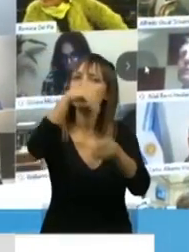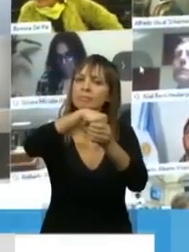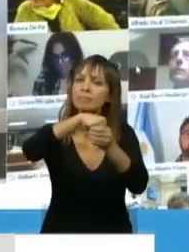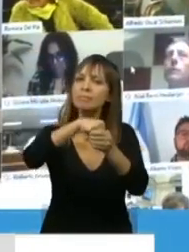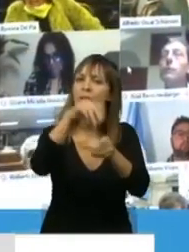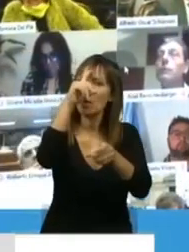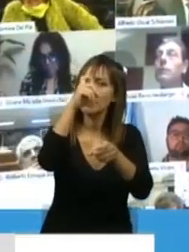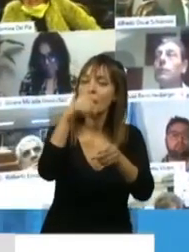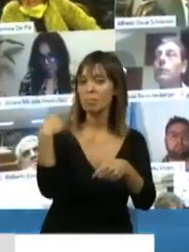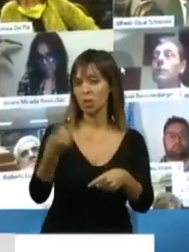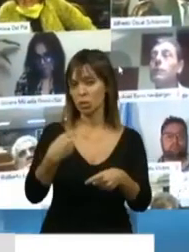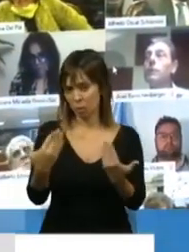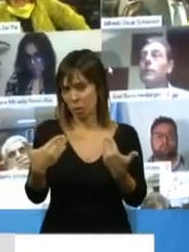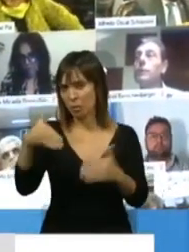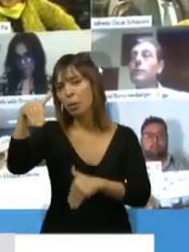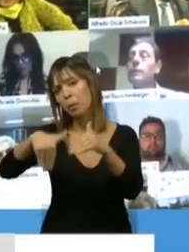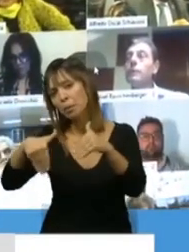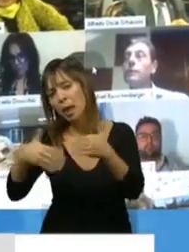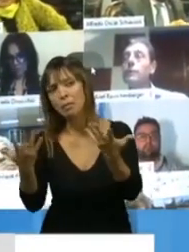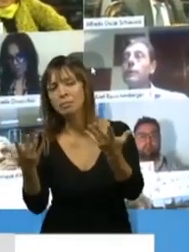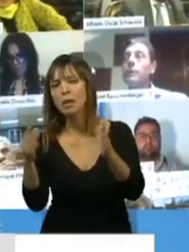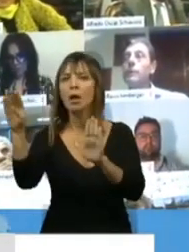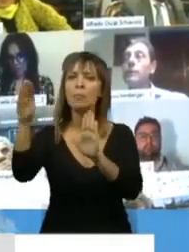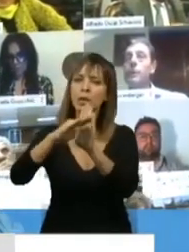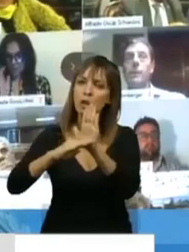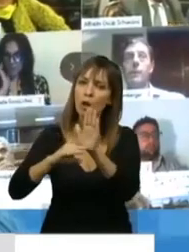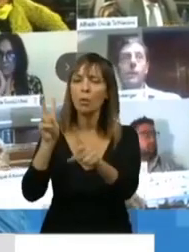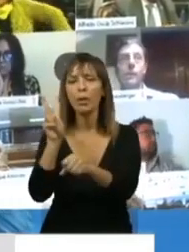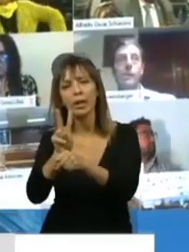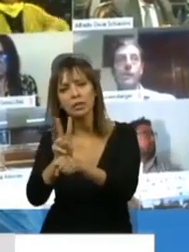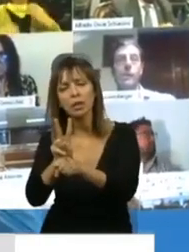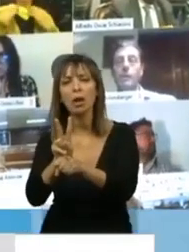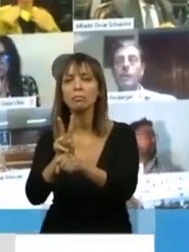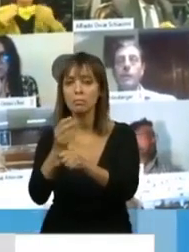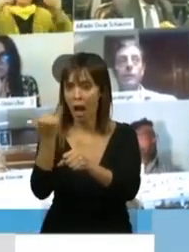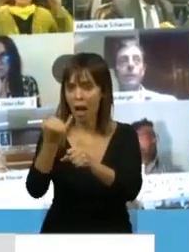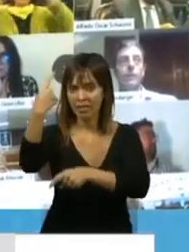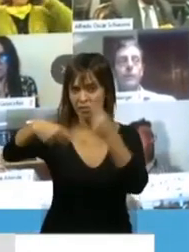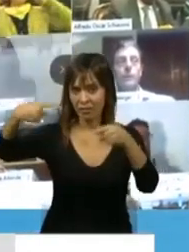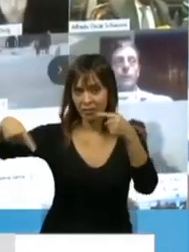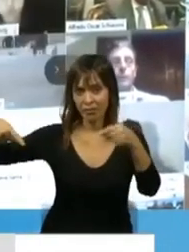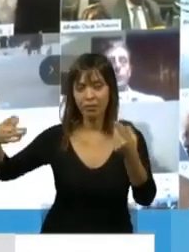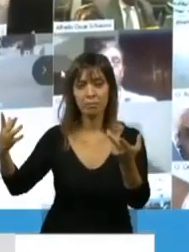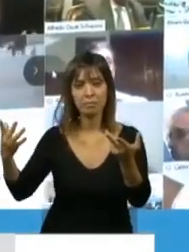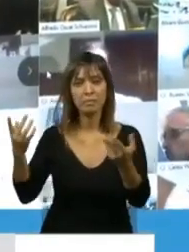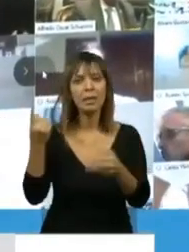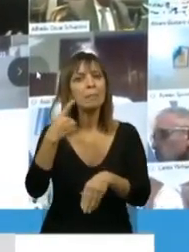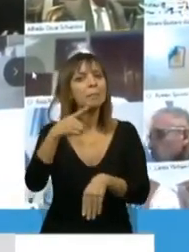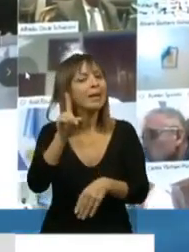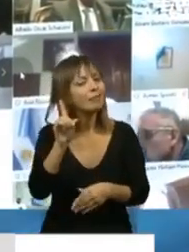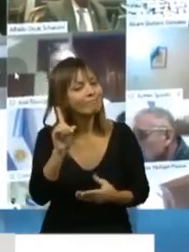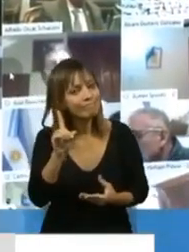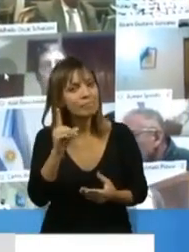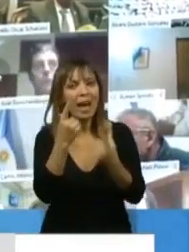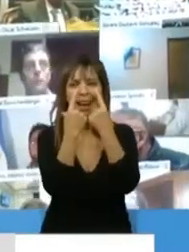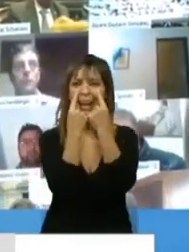acá podemos votar un protocolo de protección, que hay muchos protocolos, pero el problema y el